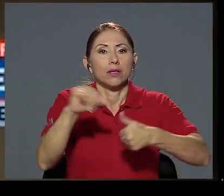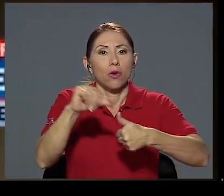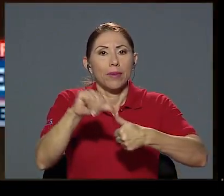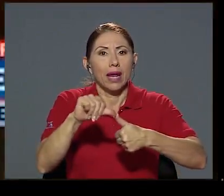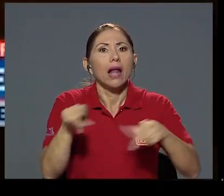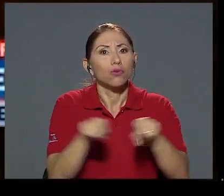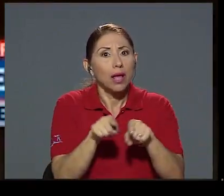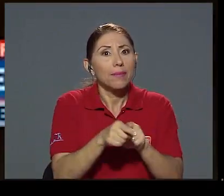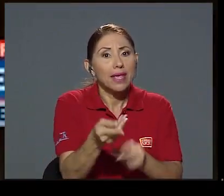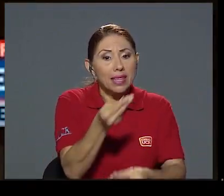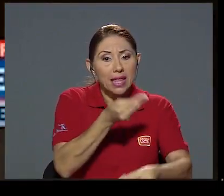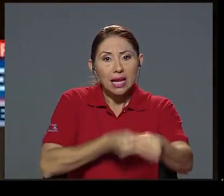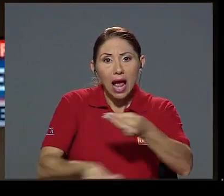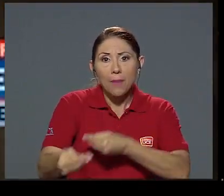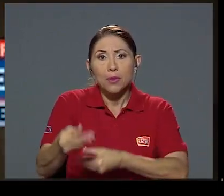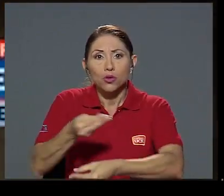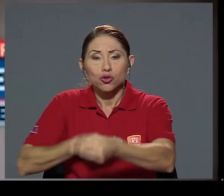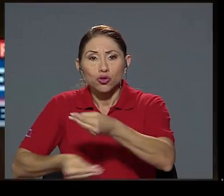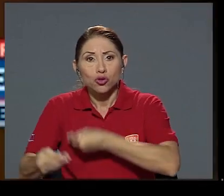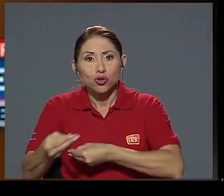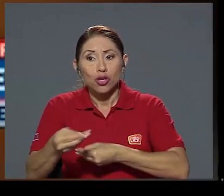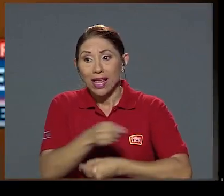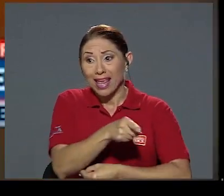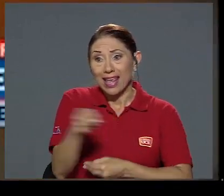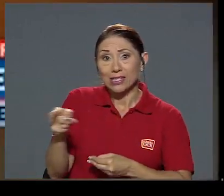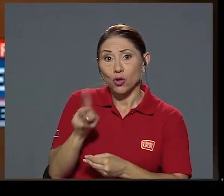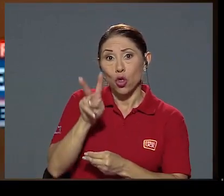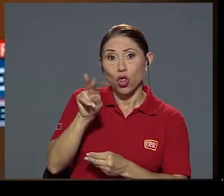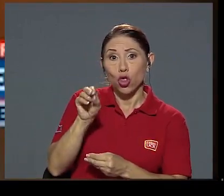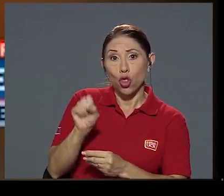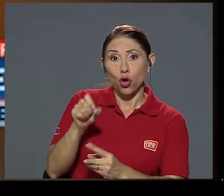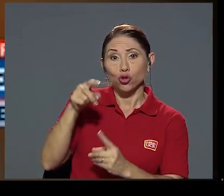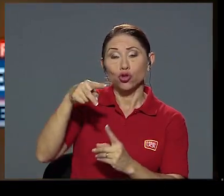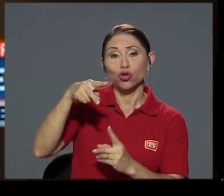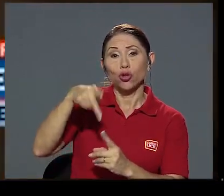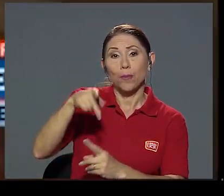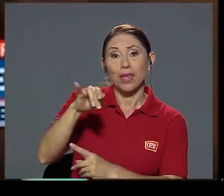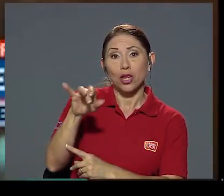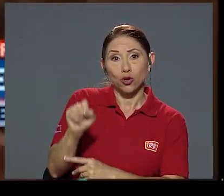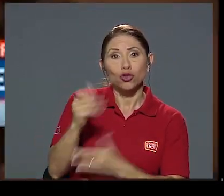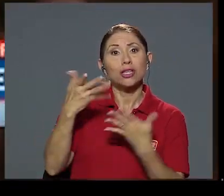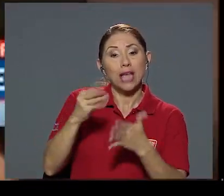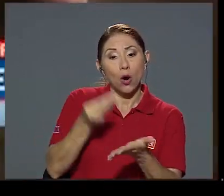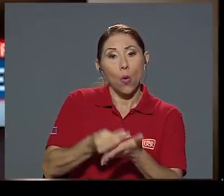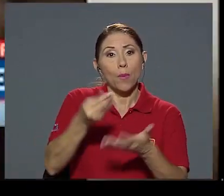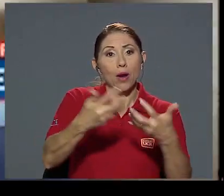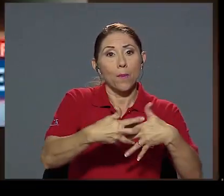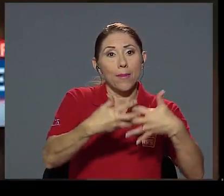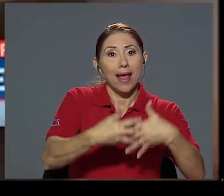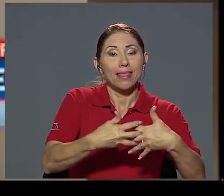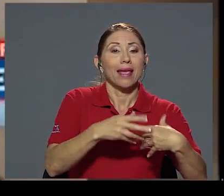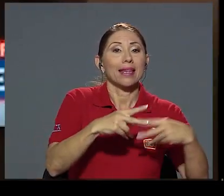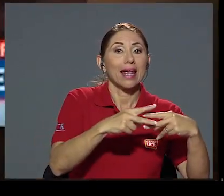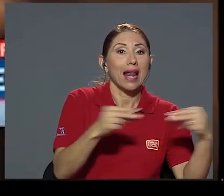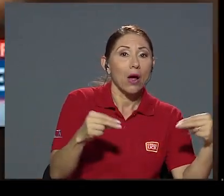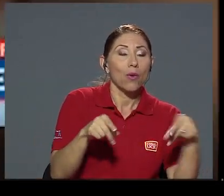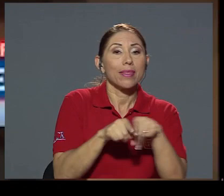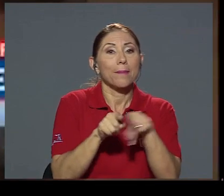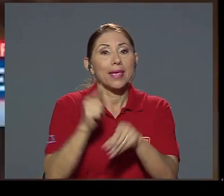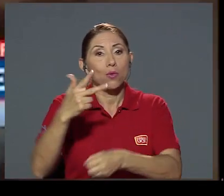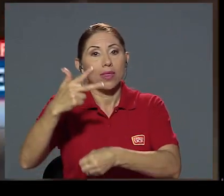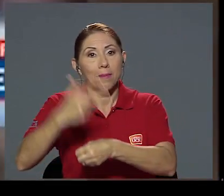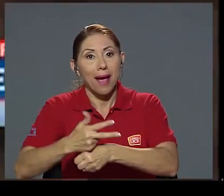Incluso hacen intercambios. Ellos han comprado planta en Nicaragua y tienen algún proceso en Guatemala donde intercambian